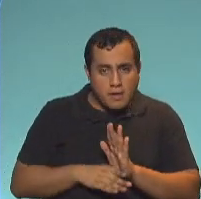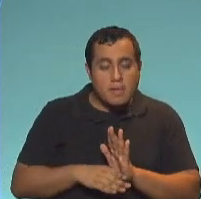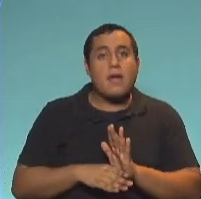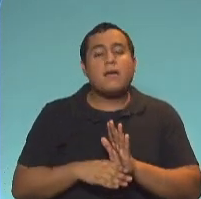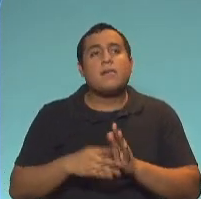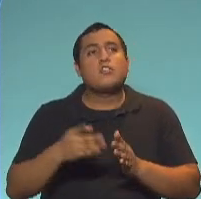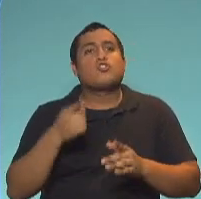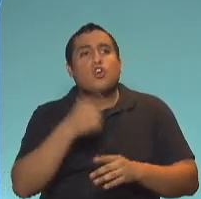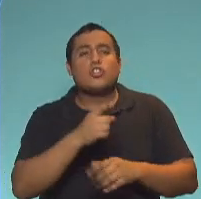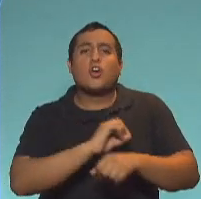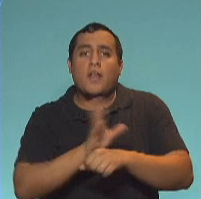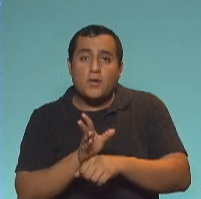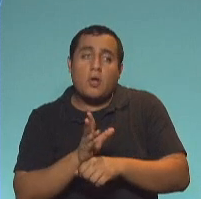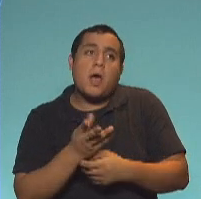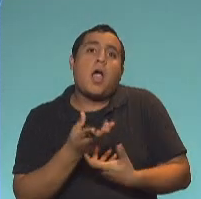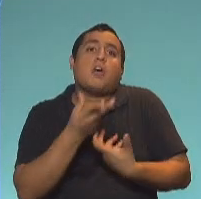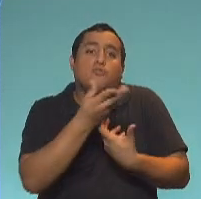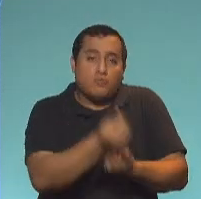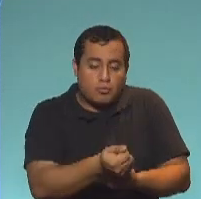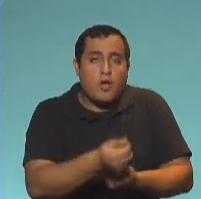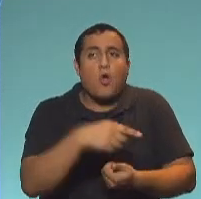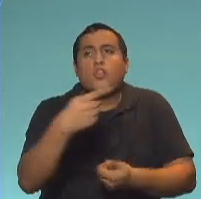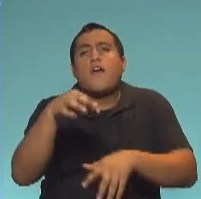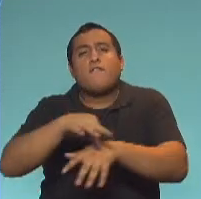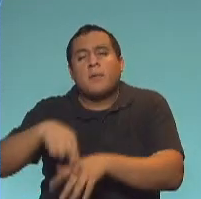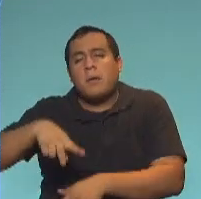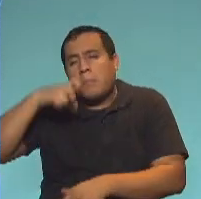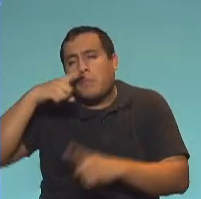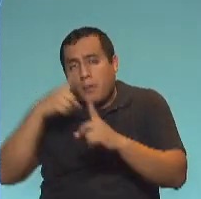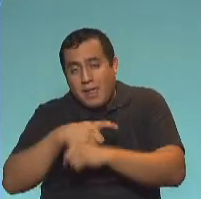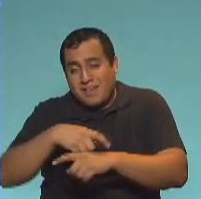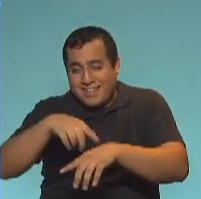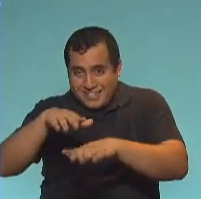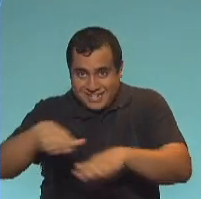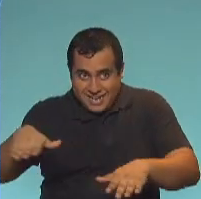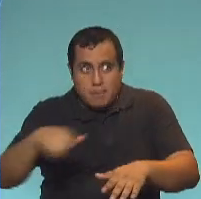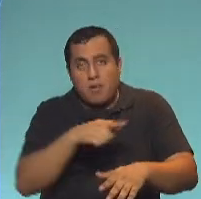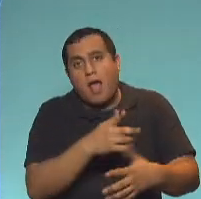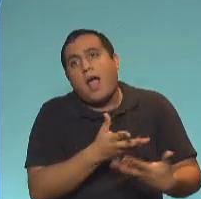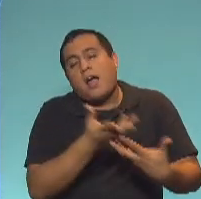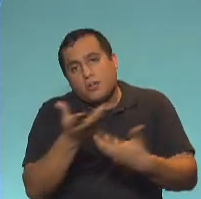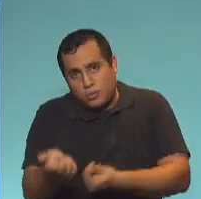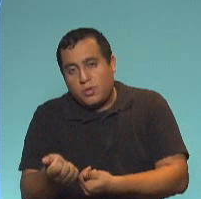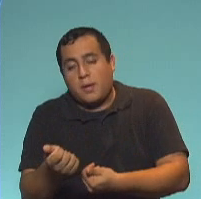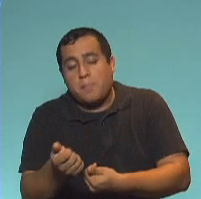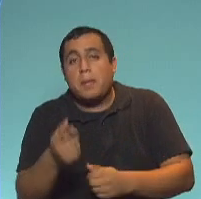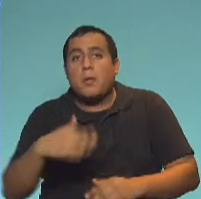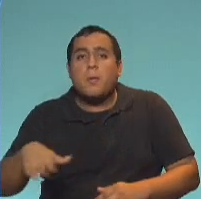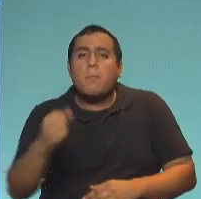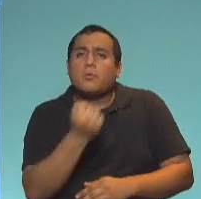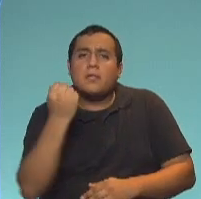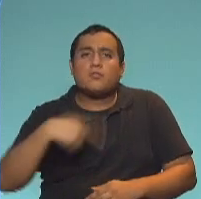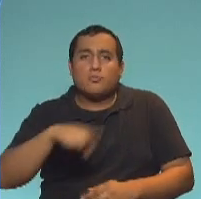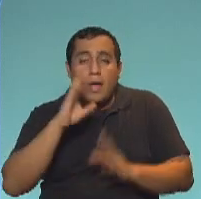coronavirus sirven para prevenir la transmisión de enfermedades respiratorias en los niños es importante estar atentos porque durante estos meses